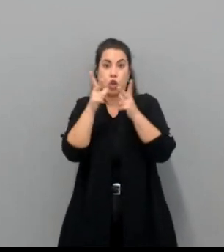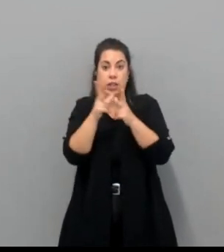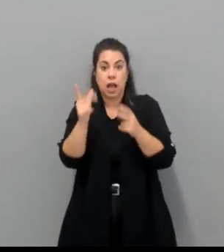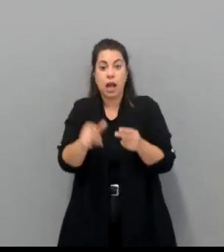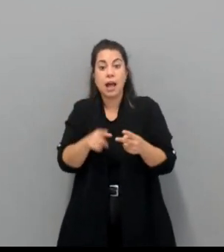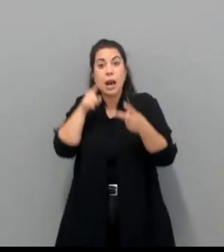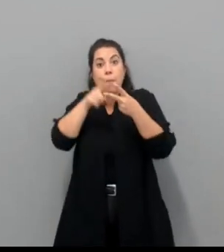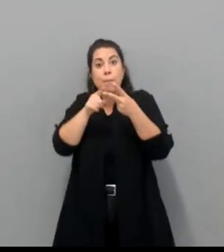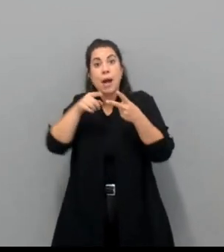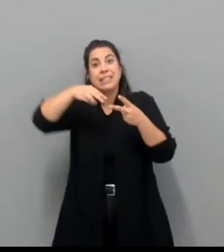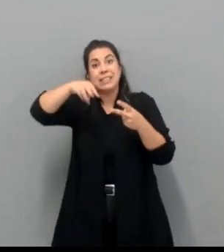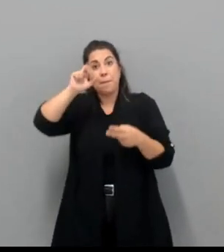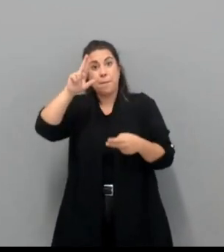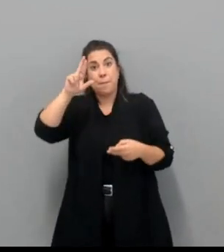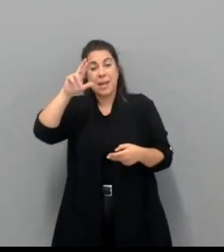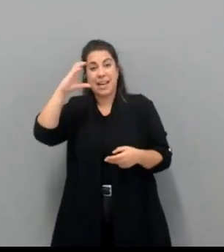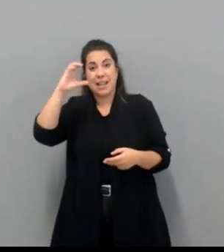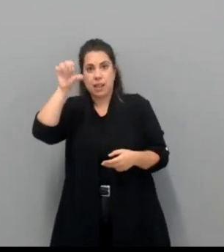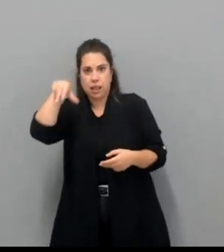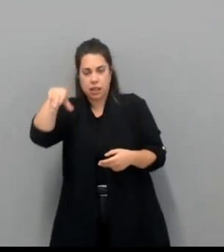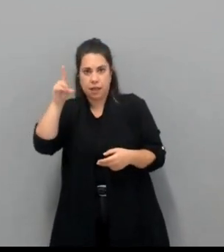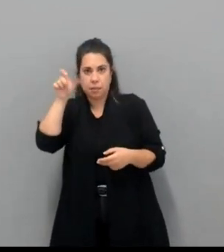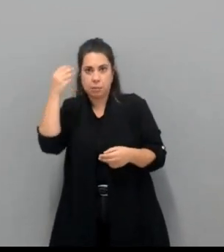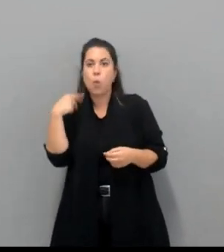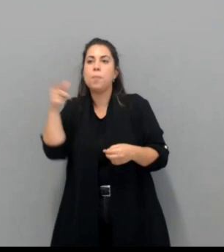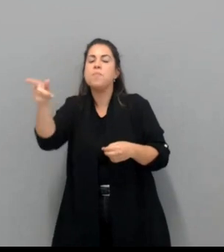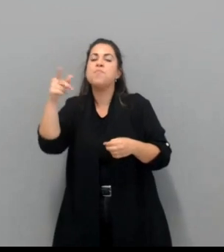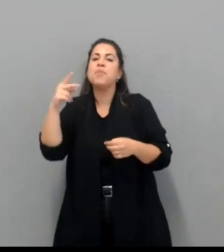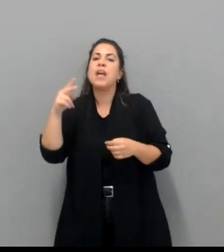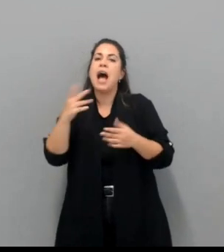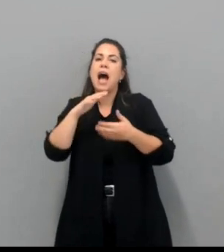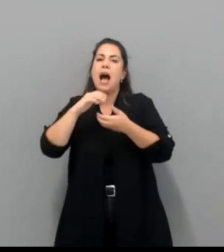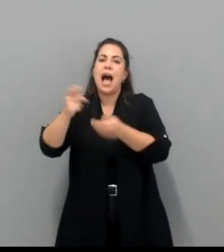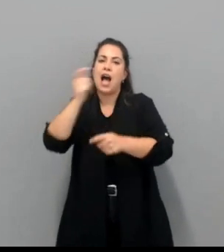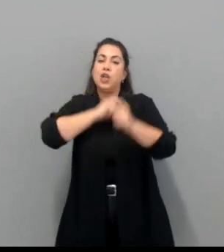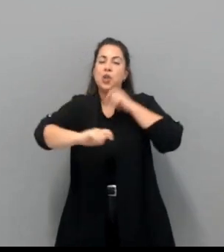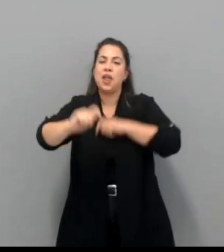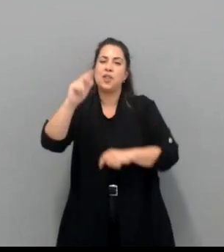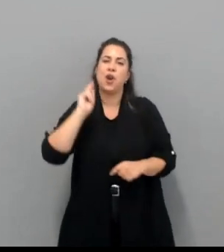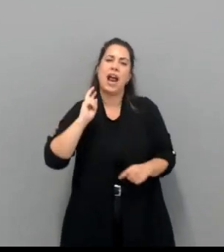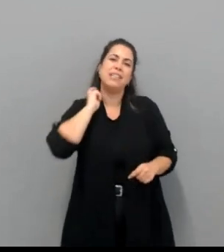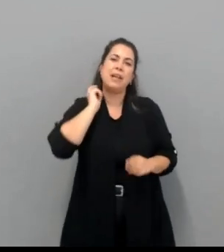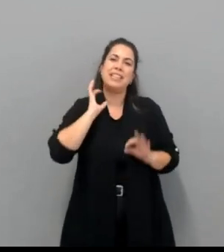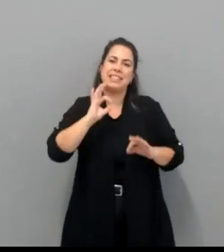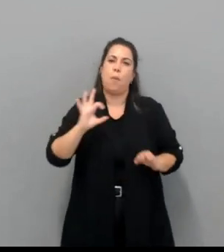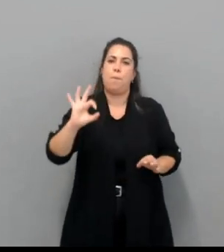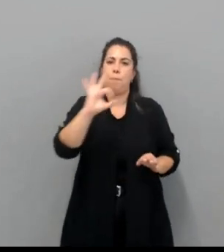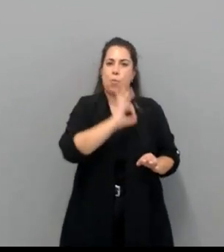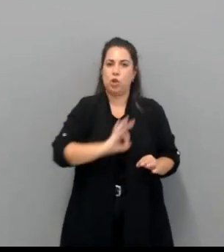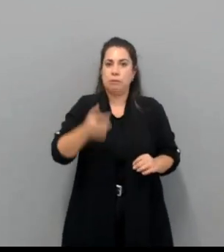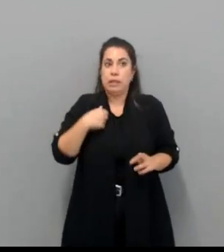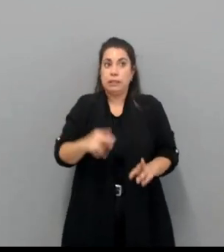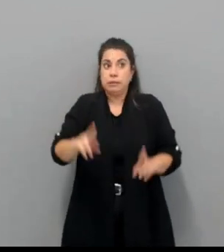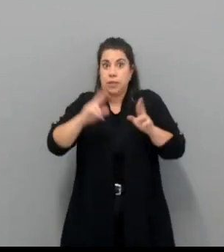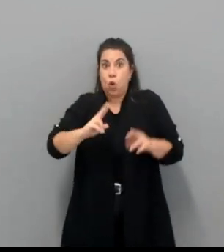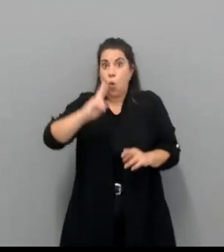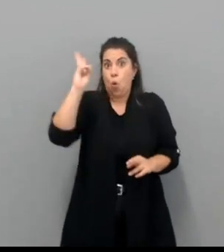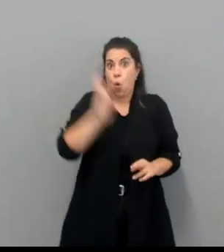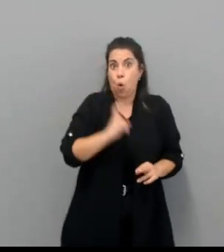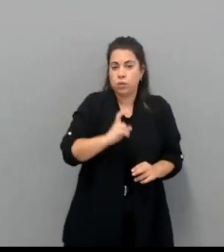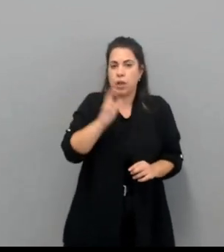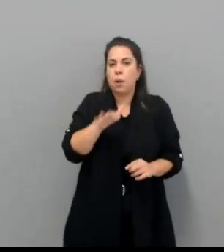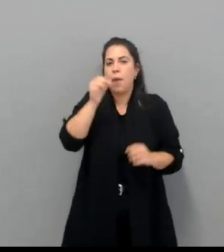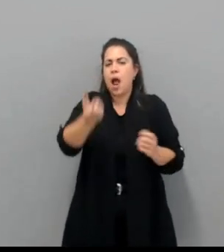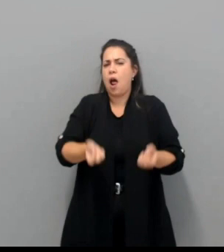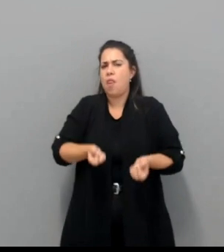Mencer, ASPACE, nuestra asociación de Pontevedra. Ojalá os sea útil y os aporte un poquito de